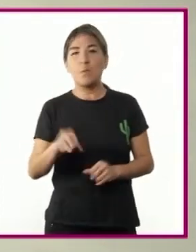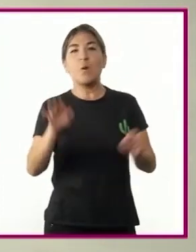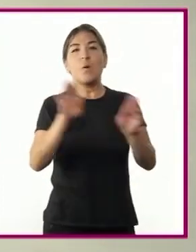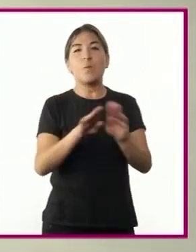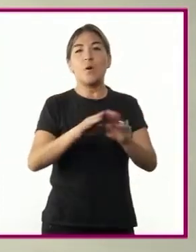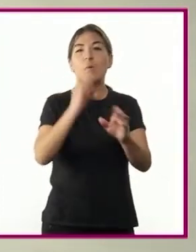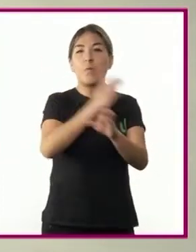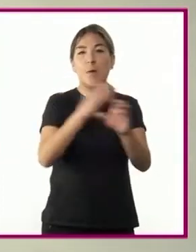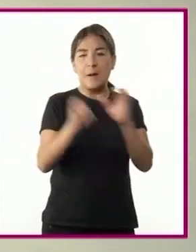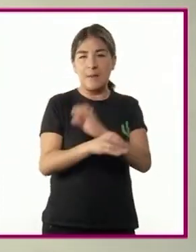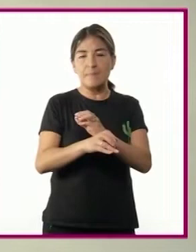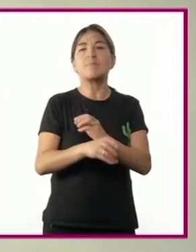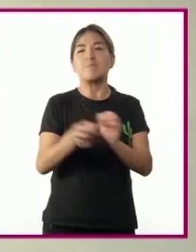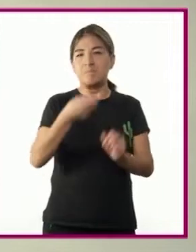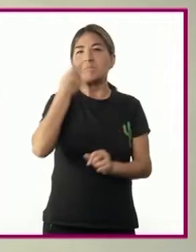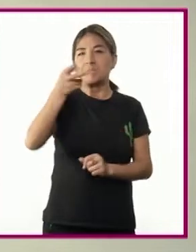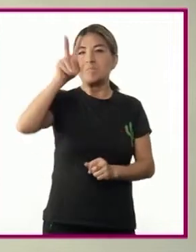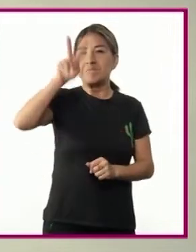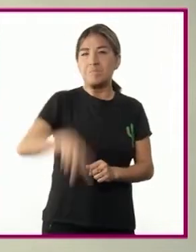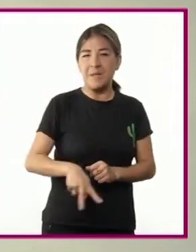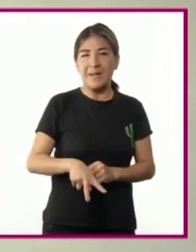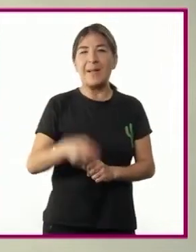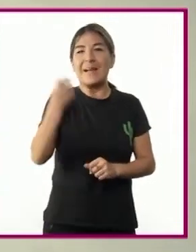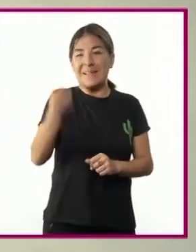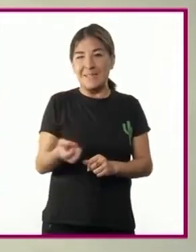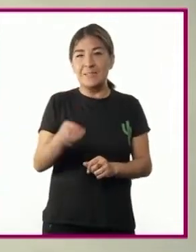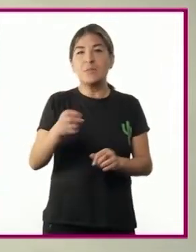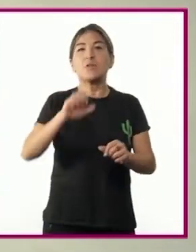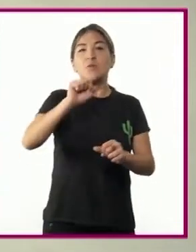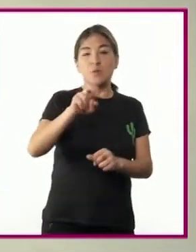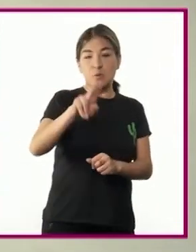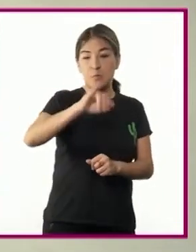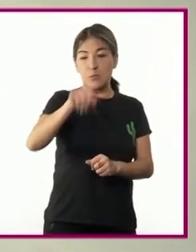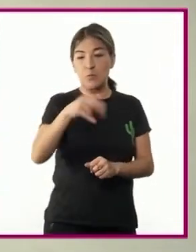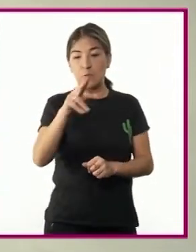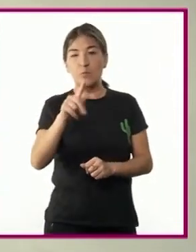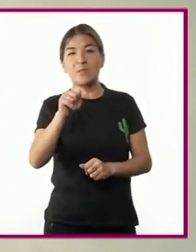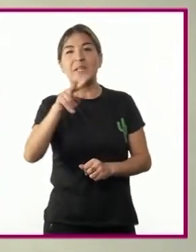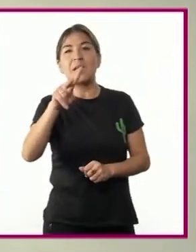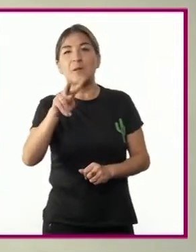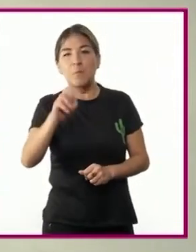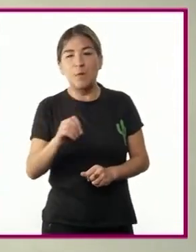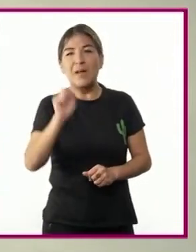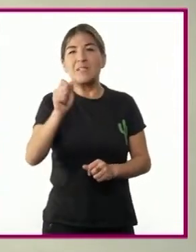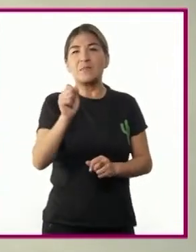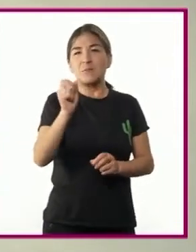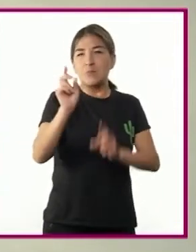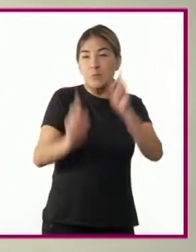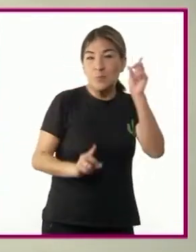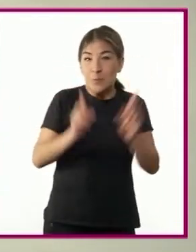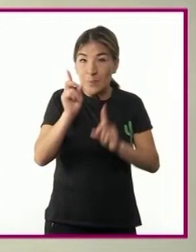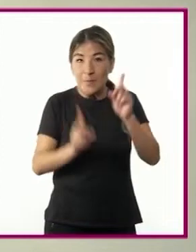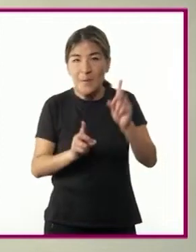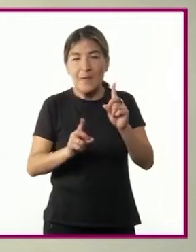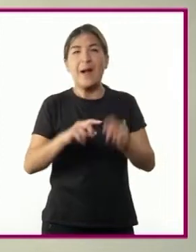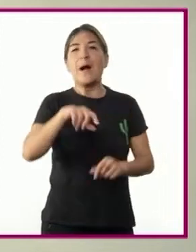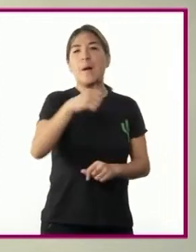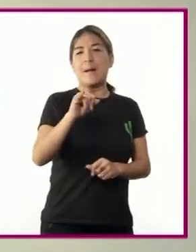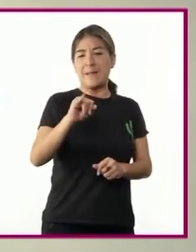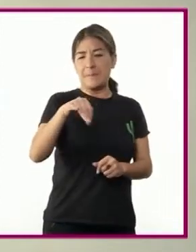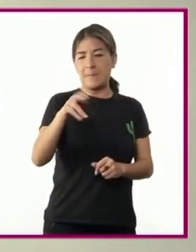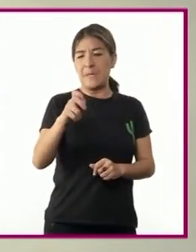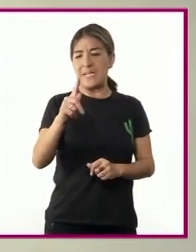se consideran ciertas. El subjuntivo con lo hipotético. Y el imperativo